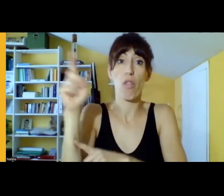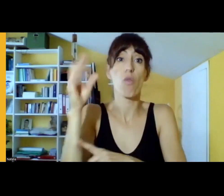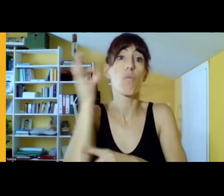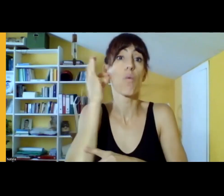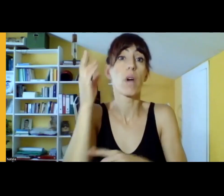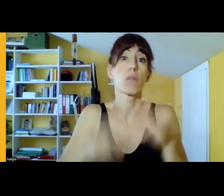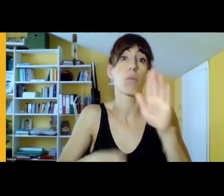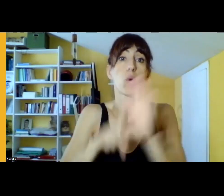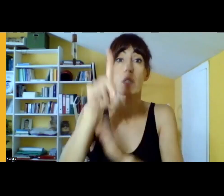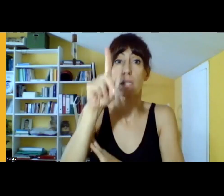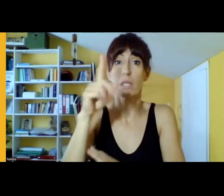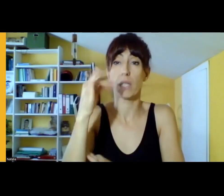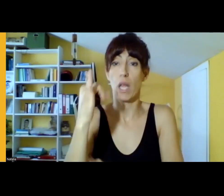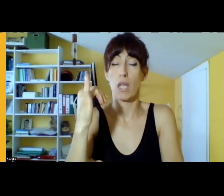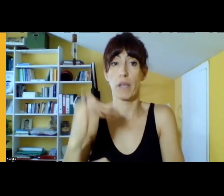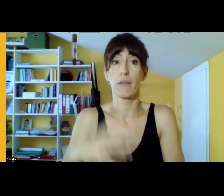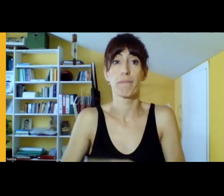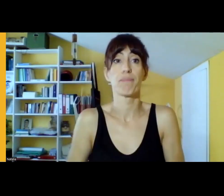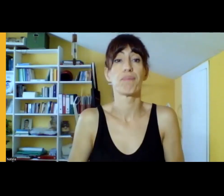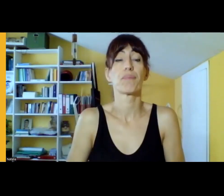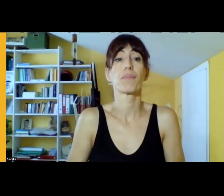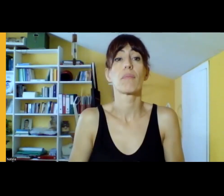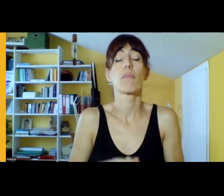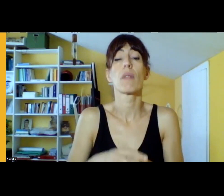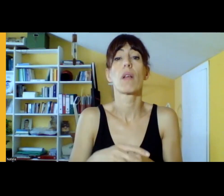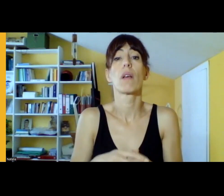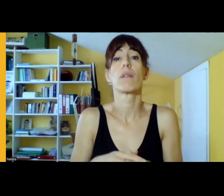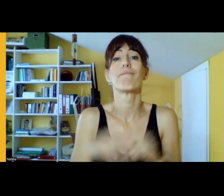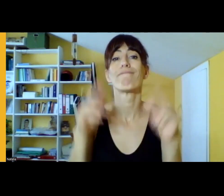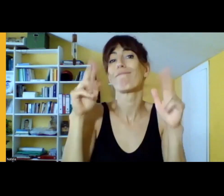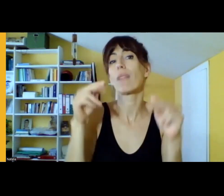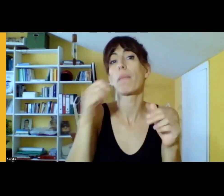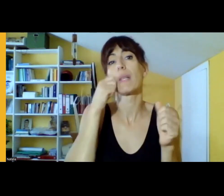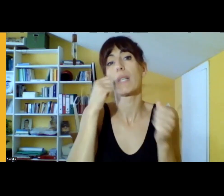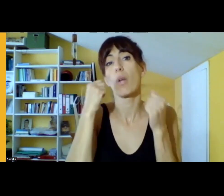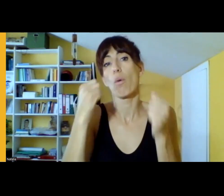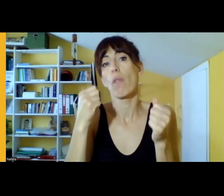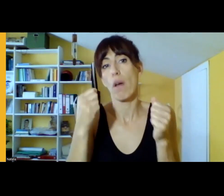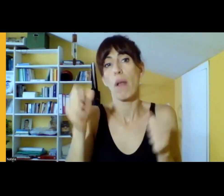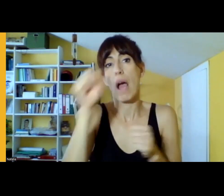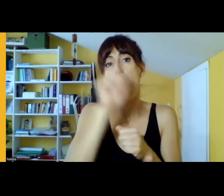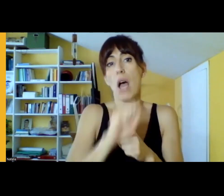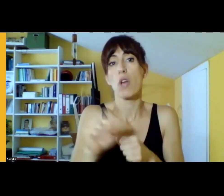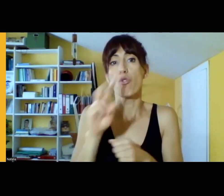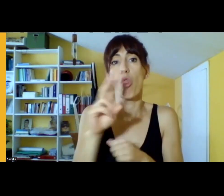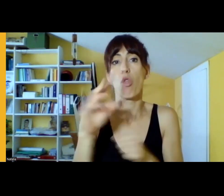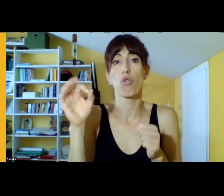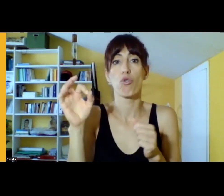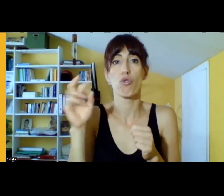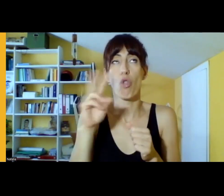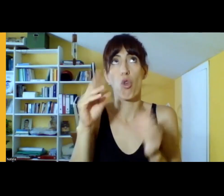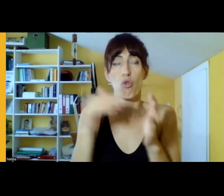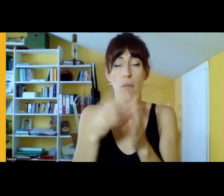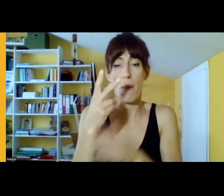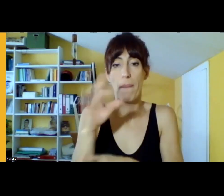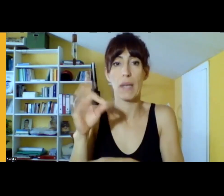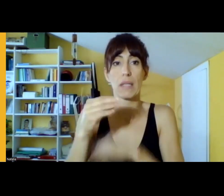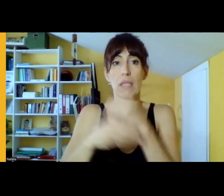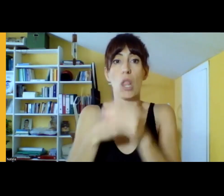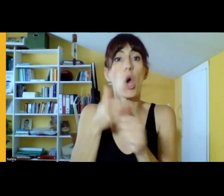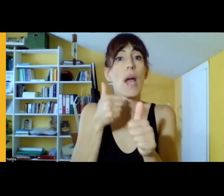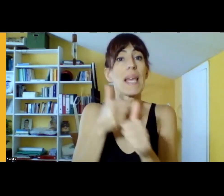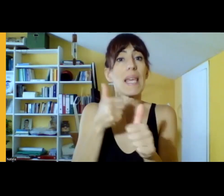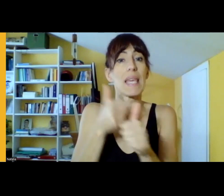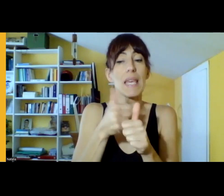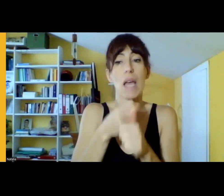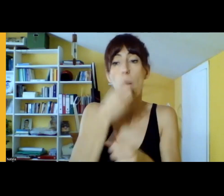Progresistas. En Clave Saludable también durante el año 2020 se realizó la guía decálogo de buenas prácticas